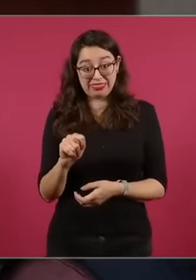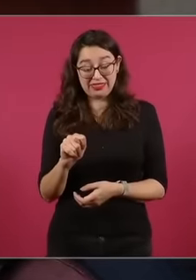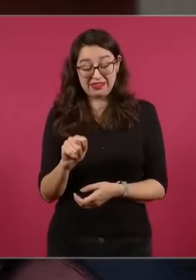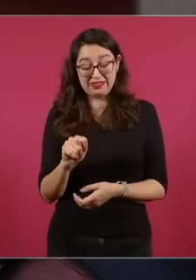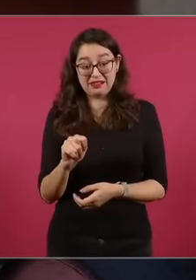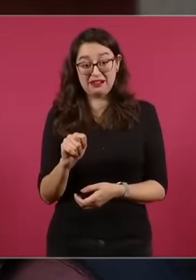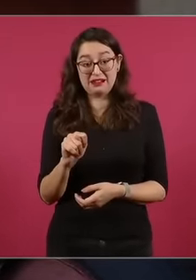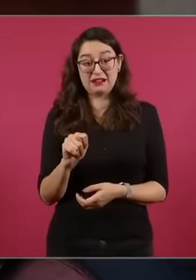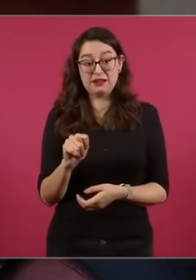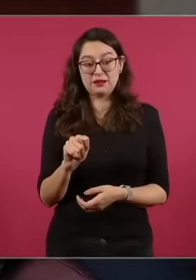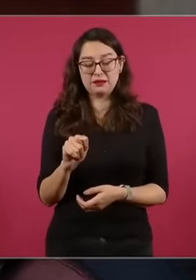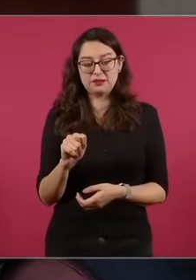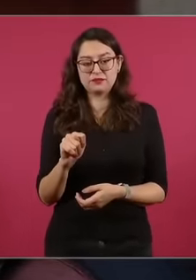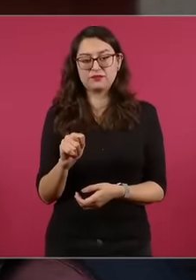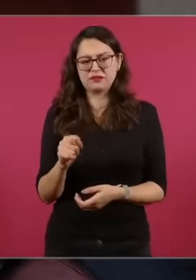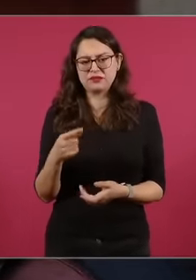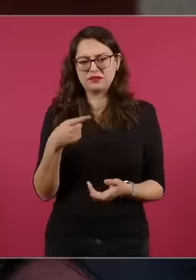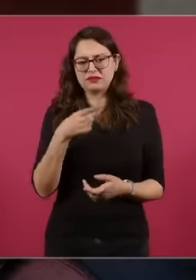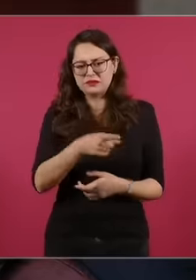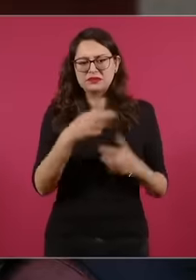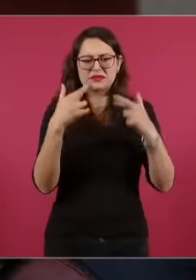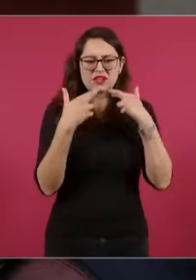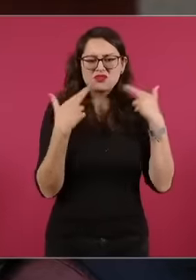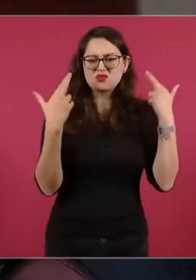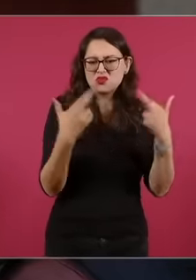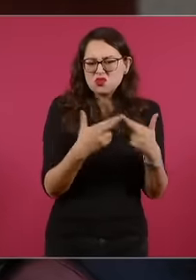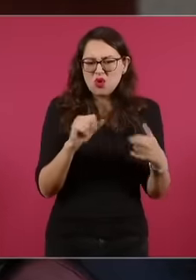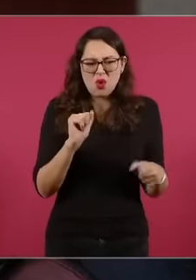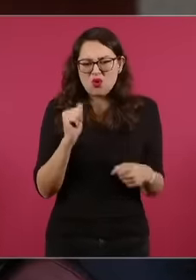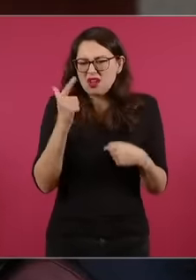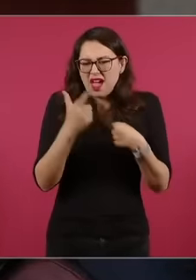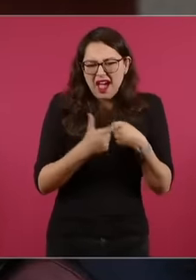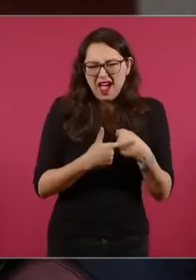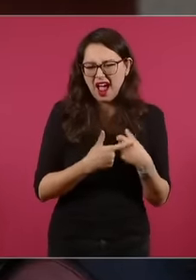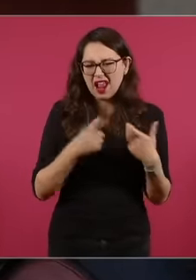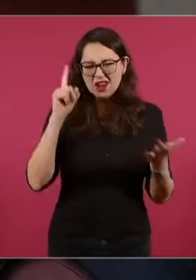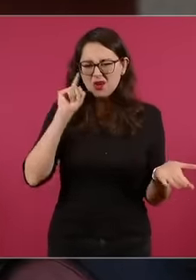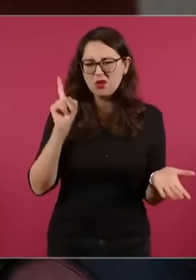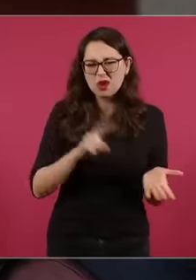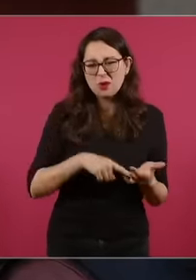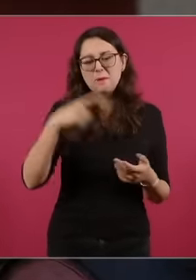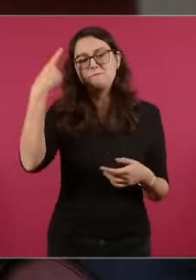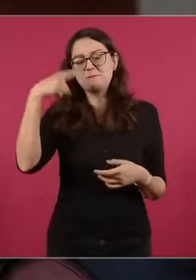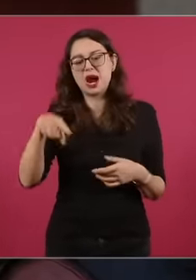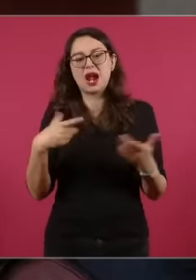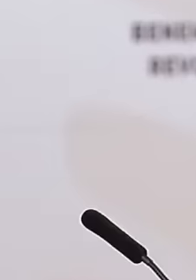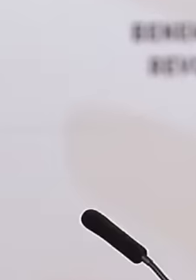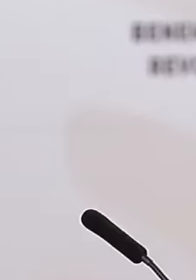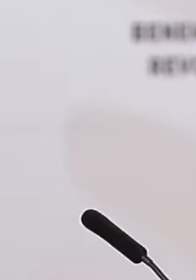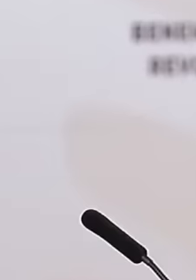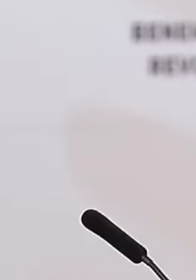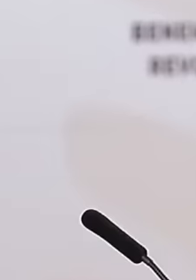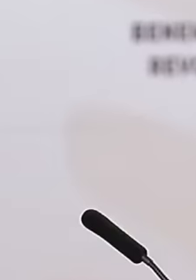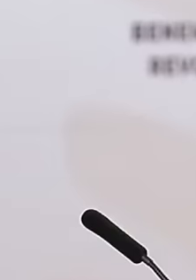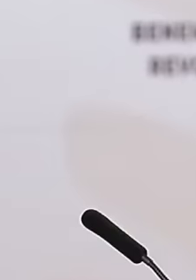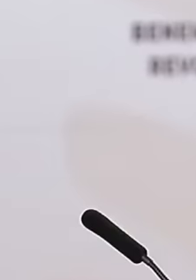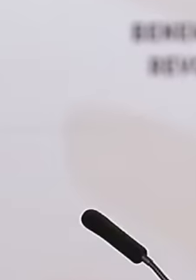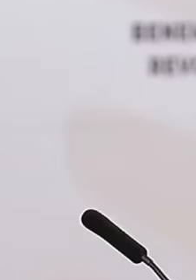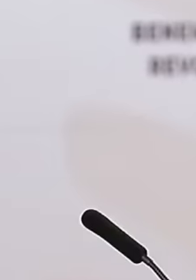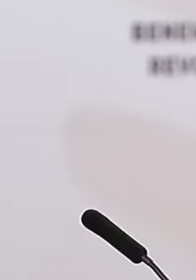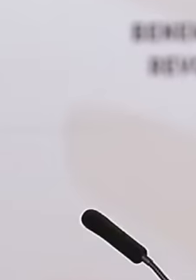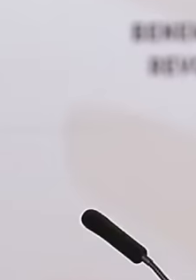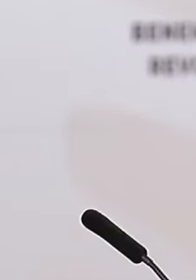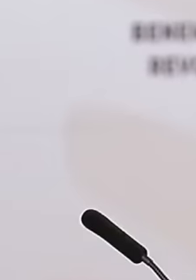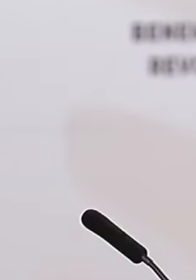él es... logró una reunión para que pudieran incluirlos en el finiquito, y al final no se logró. Entonces,